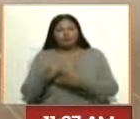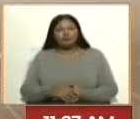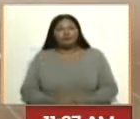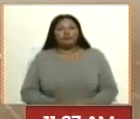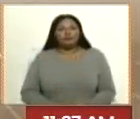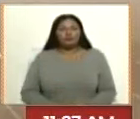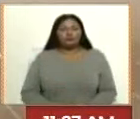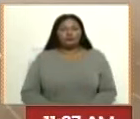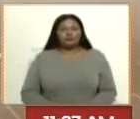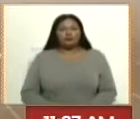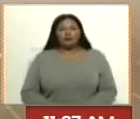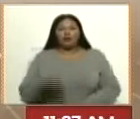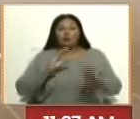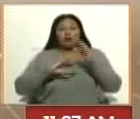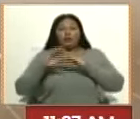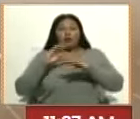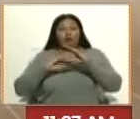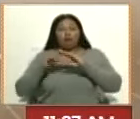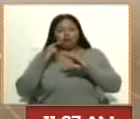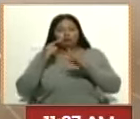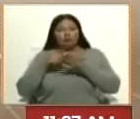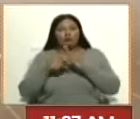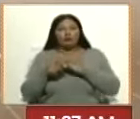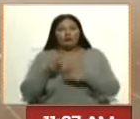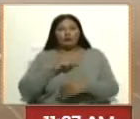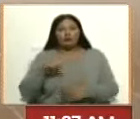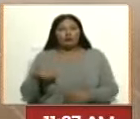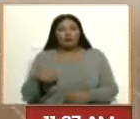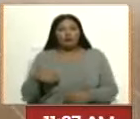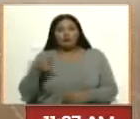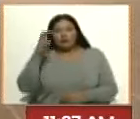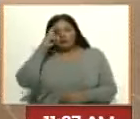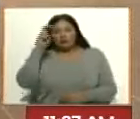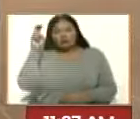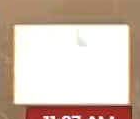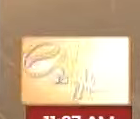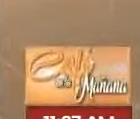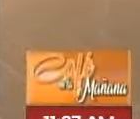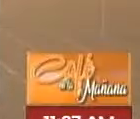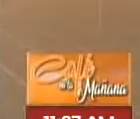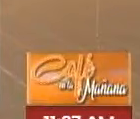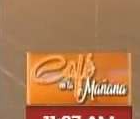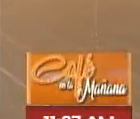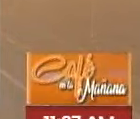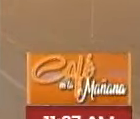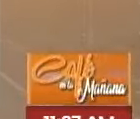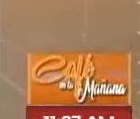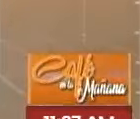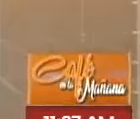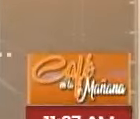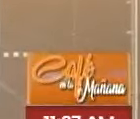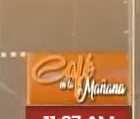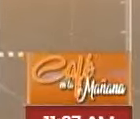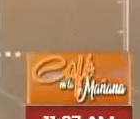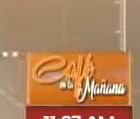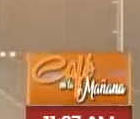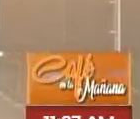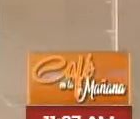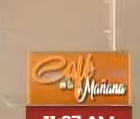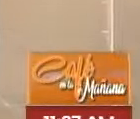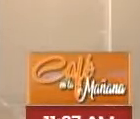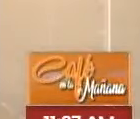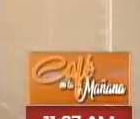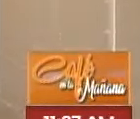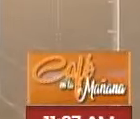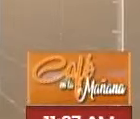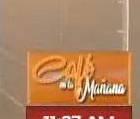que ha colocado en la red social X nuestro canciller, Iván Gil. Dice de la siguiente manera: el